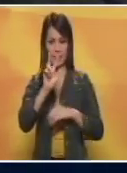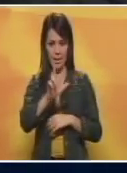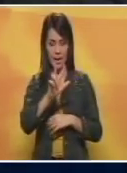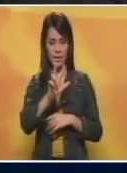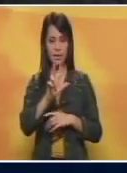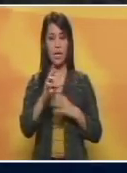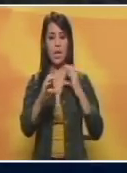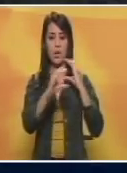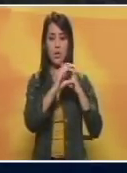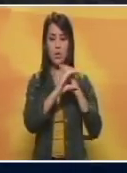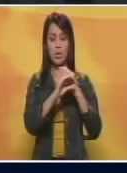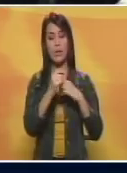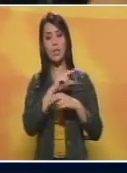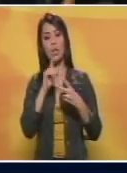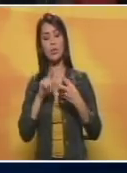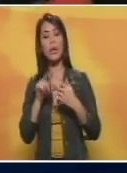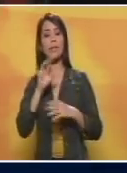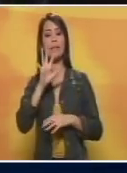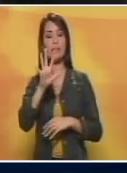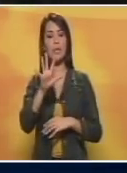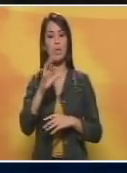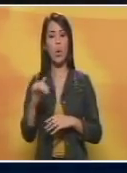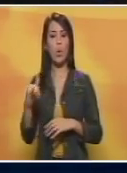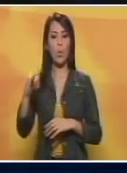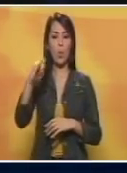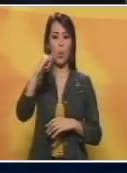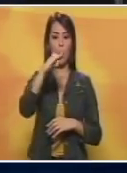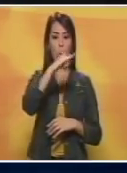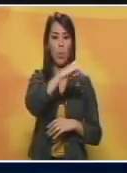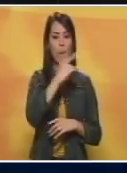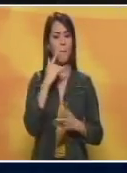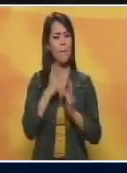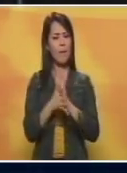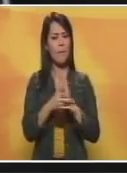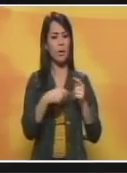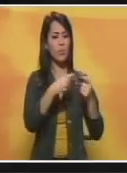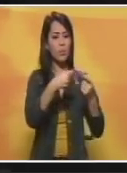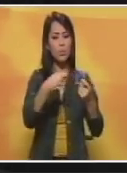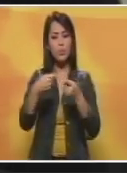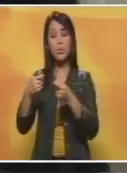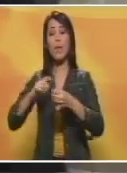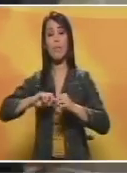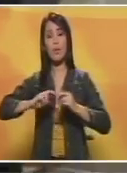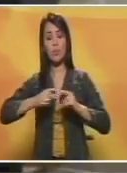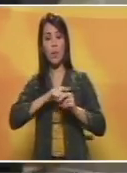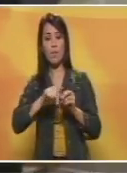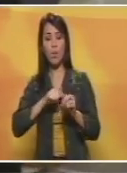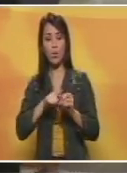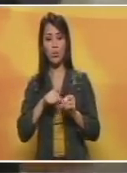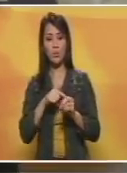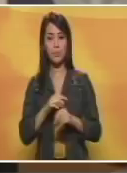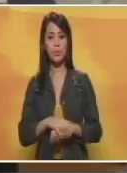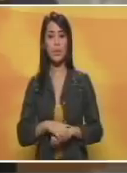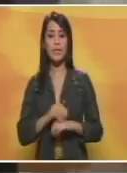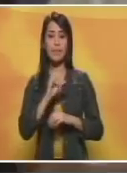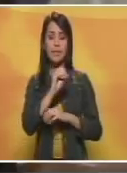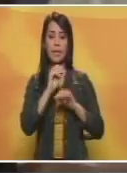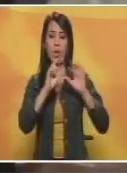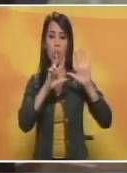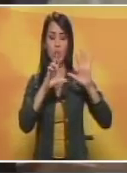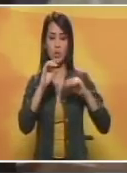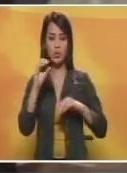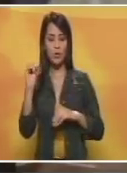terrestres y cinco aéreas para al lado de este comunitario asimismo señaló que a través del 0 800 de sudebán